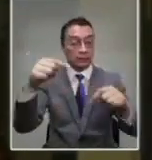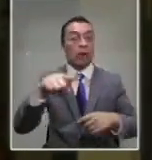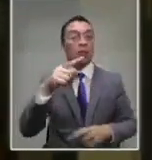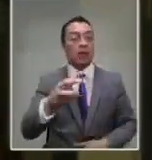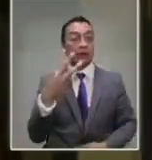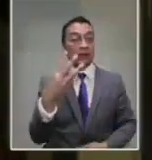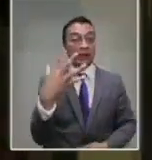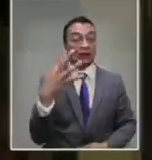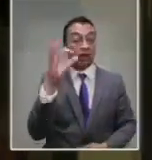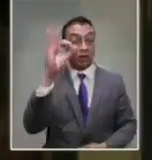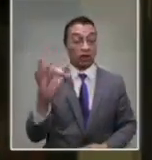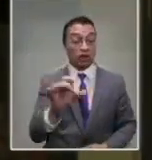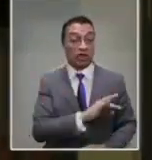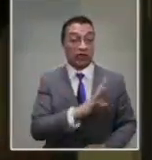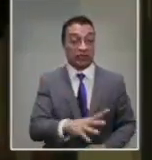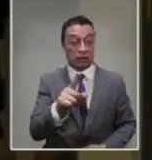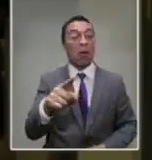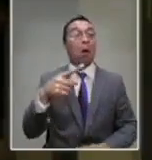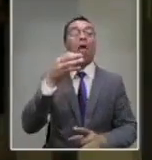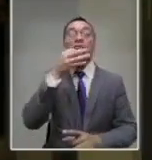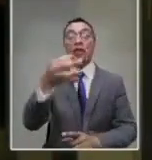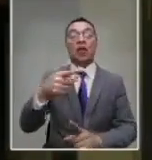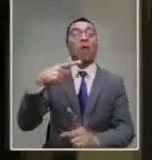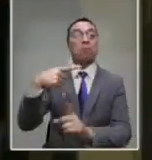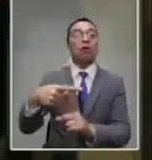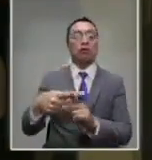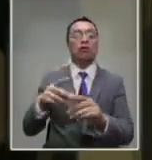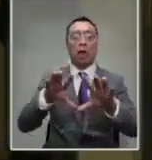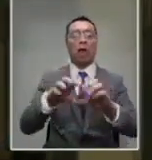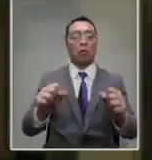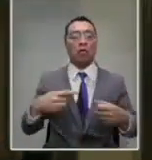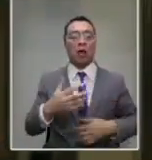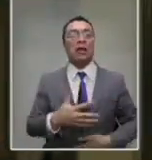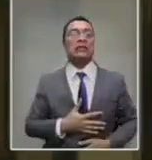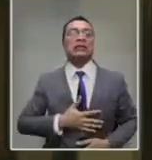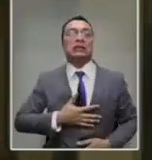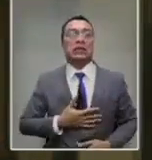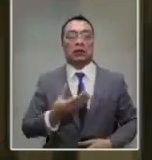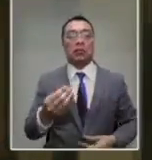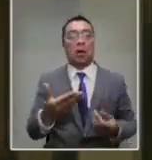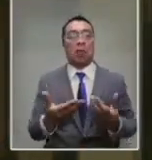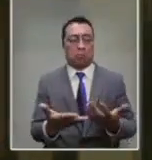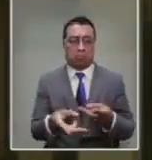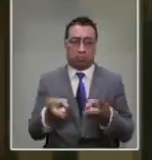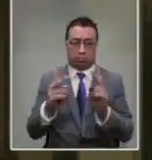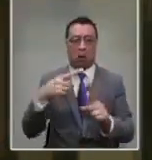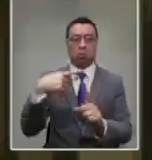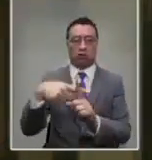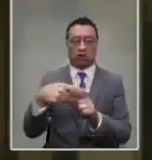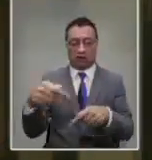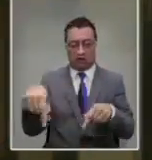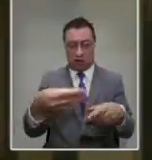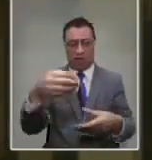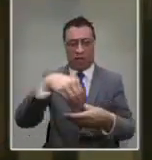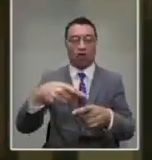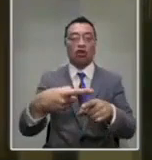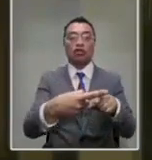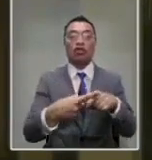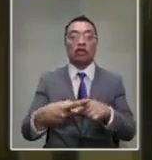cuenta de que apenas un 35% de los chilenos les parece positivo, aceptan, están de acuerdo o sienten que es un aporte para nuestra